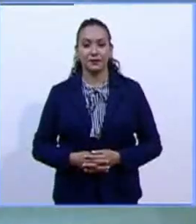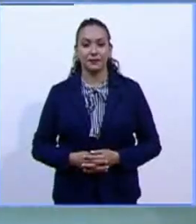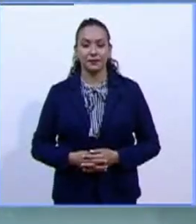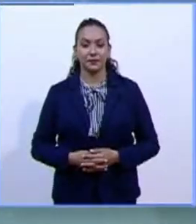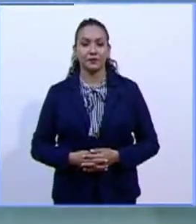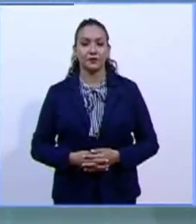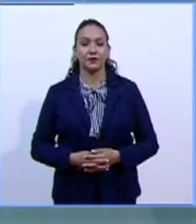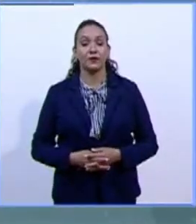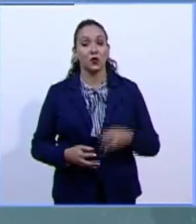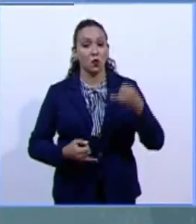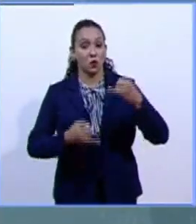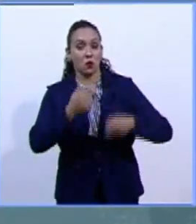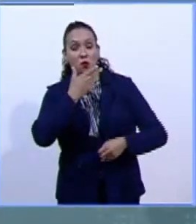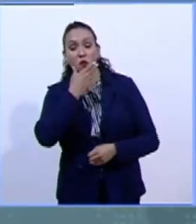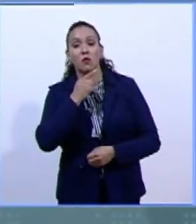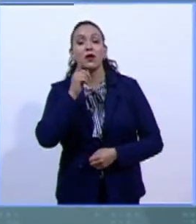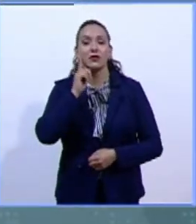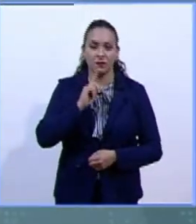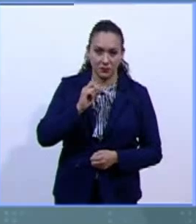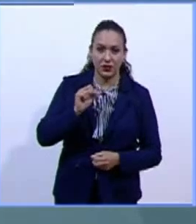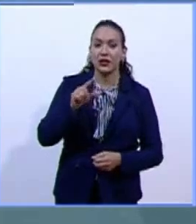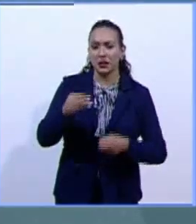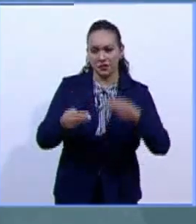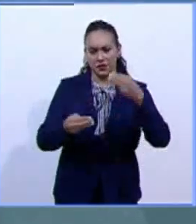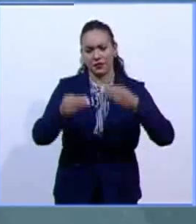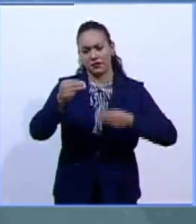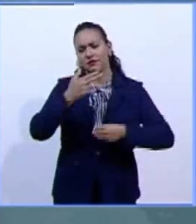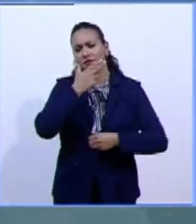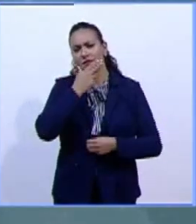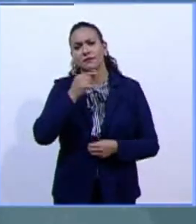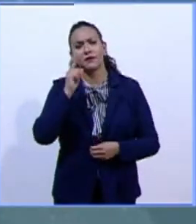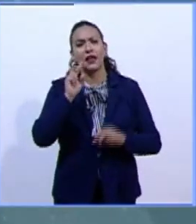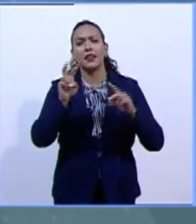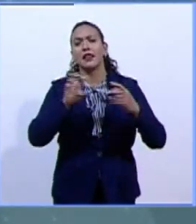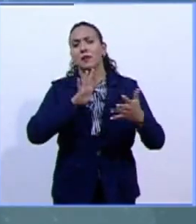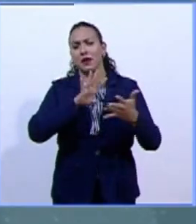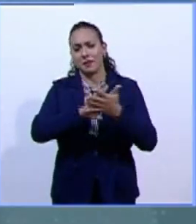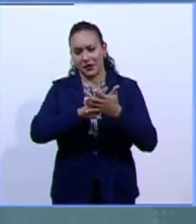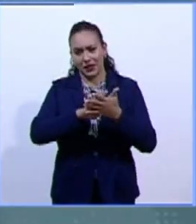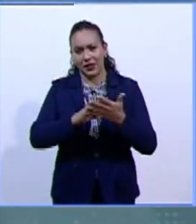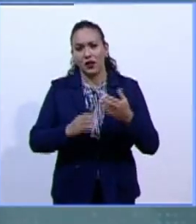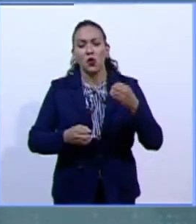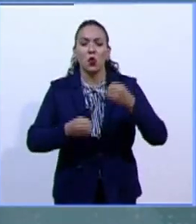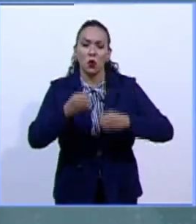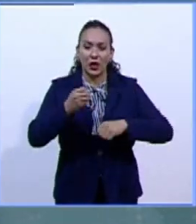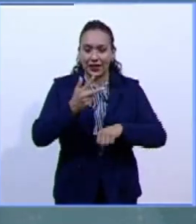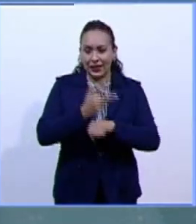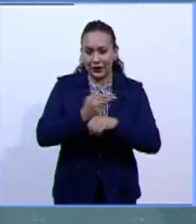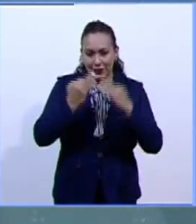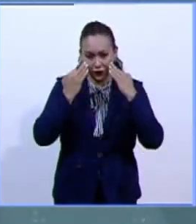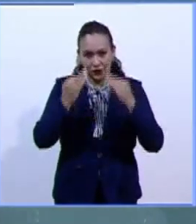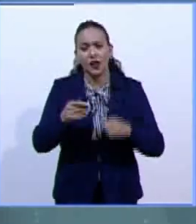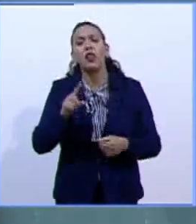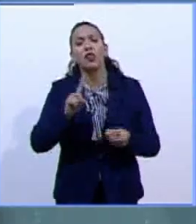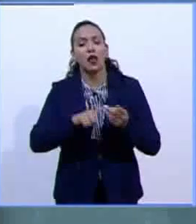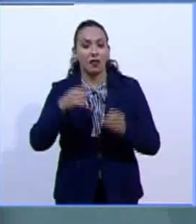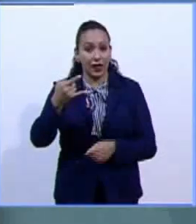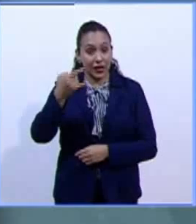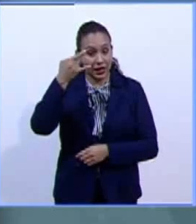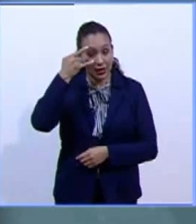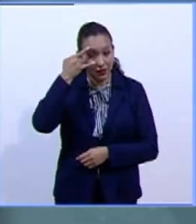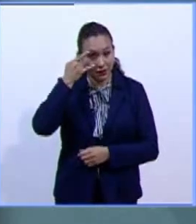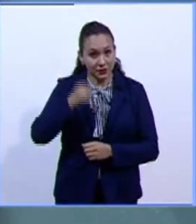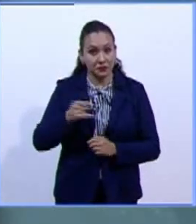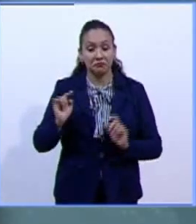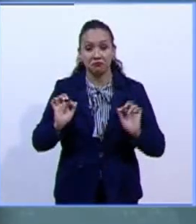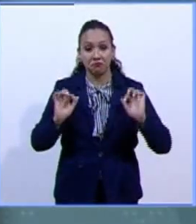Las y los jueces y magistrados del Sistema de Justicia Penal Acusatorio y Oral del Primer Distrito Judicial de Campeche participaron